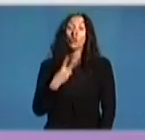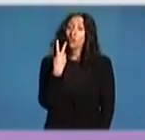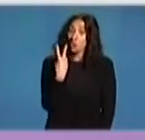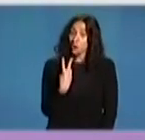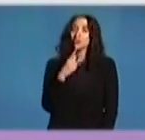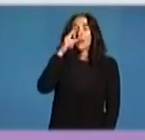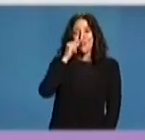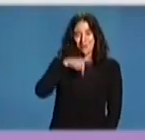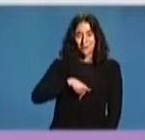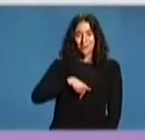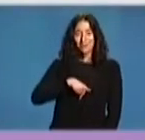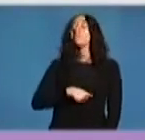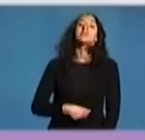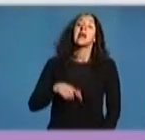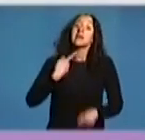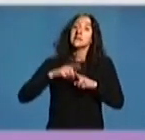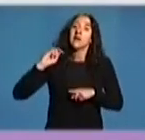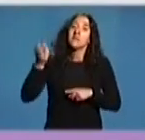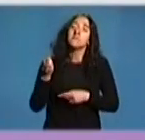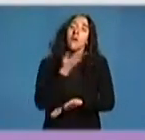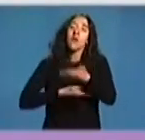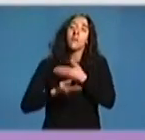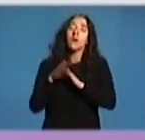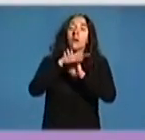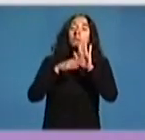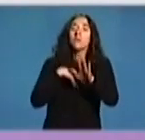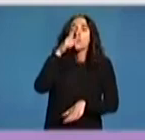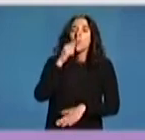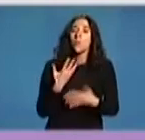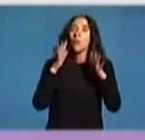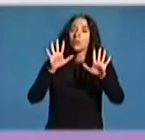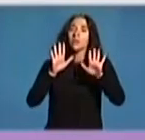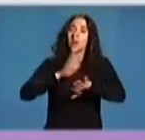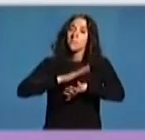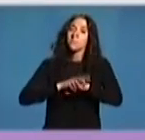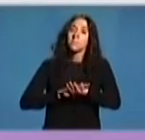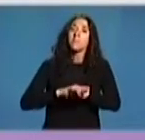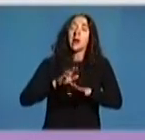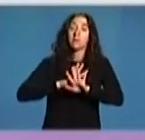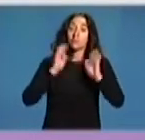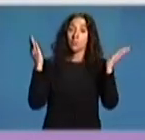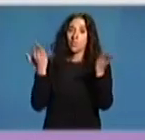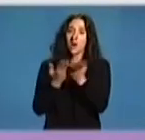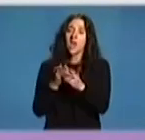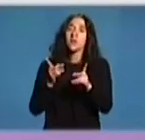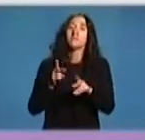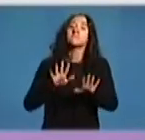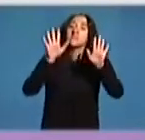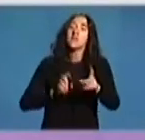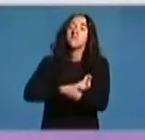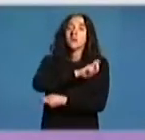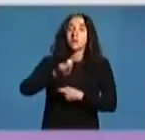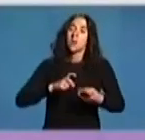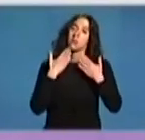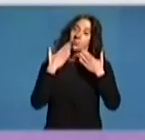esta actividade, a organización colabora na programación do Lugo 10, que conmemora o 10º aniversario da Declaración da Muralla como Ben